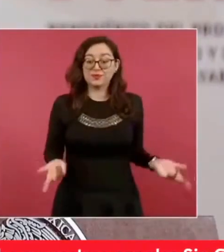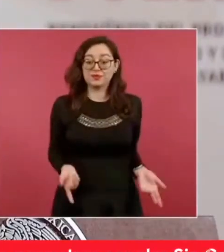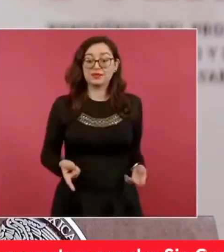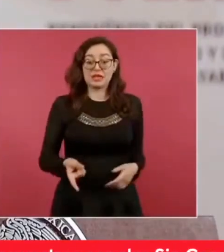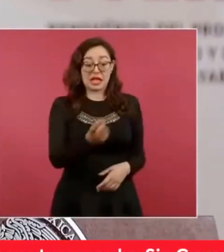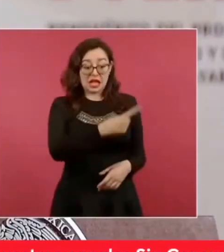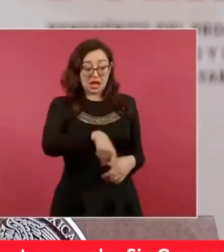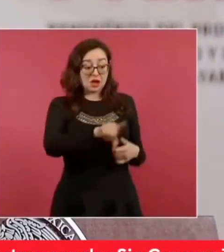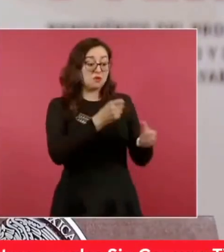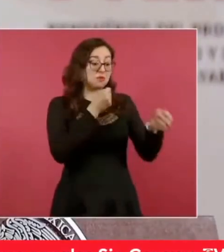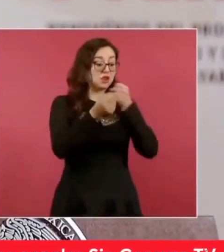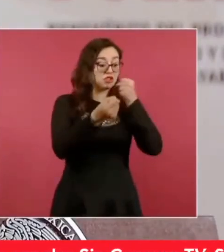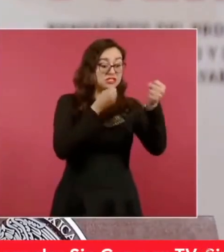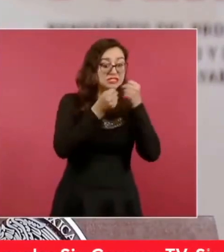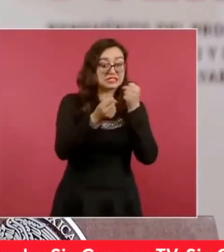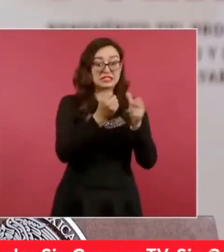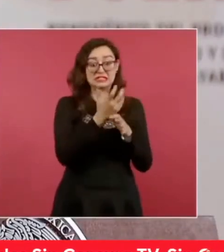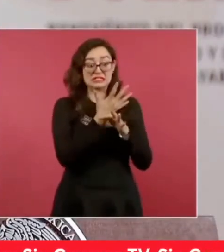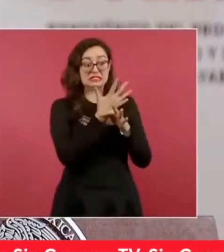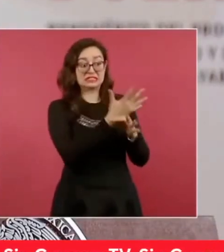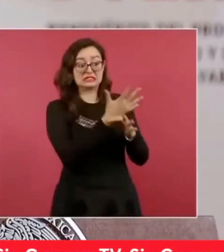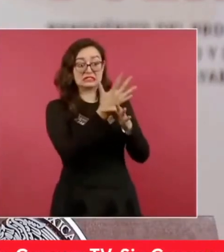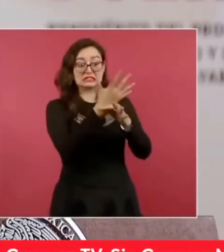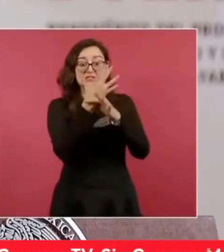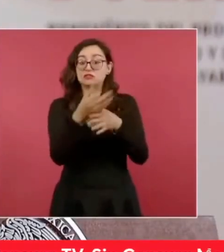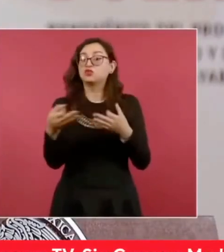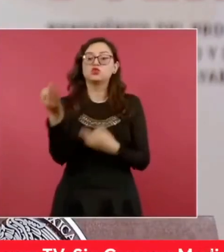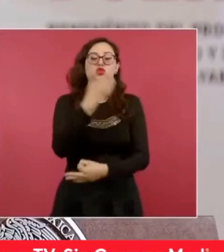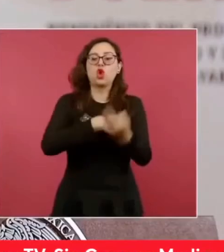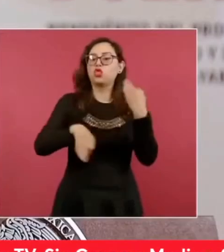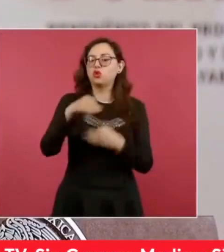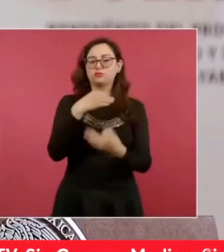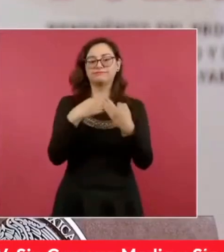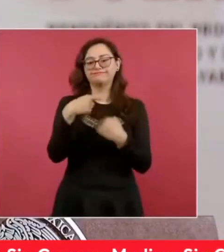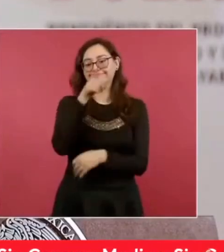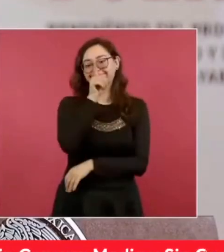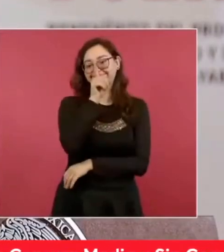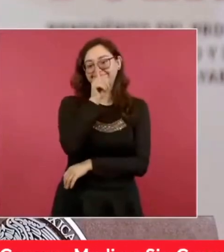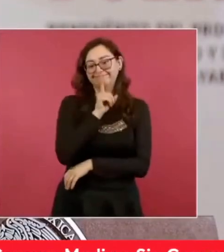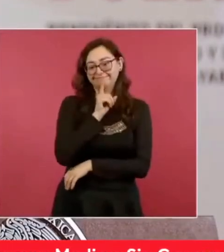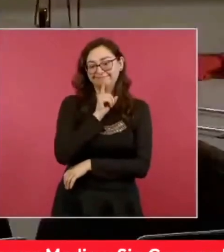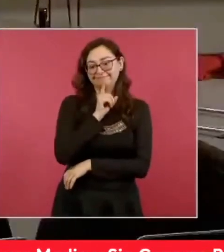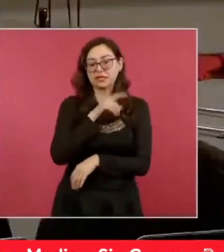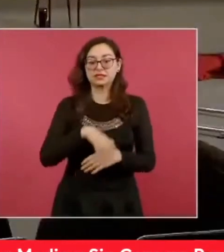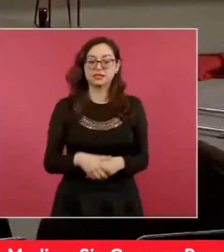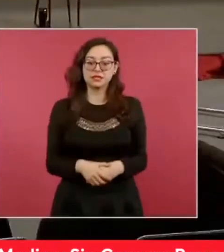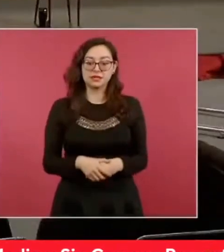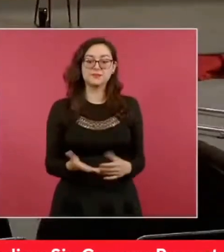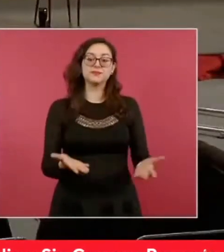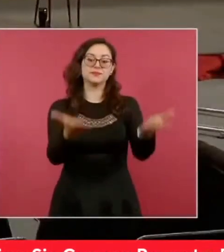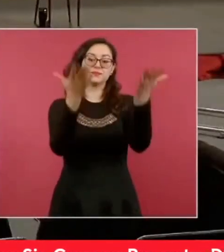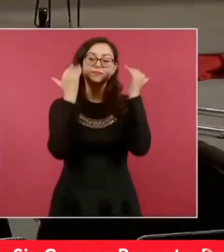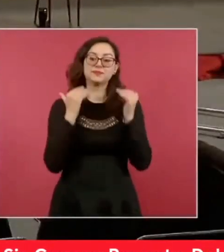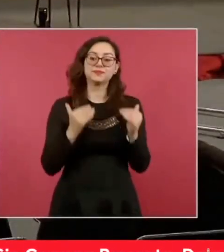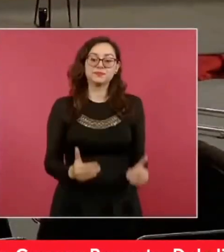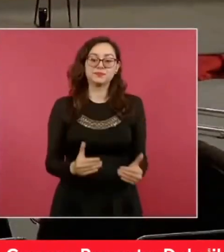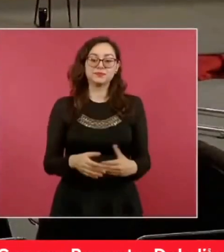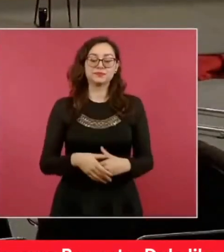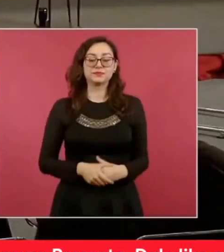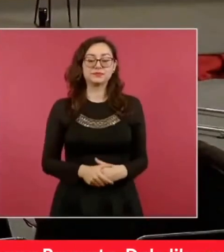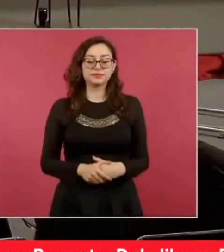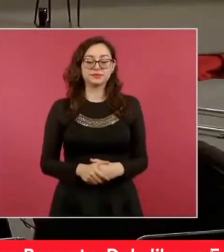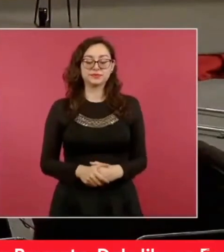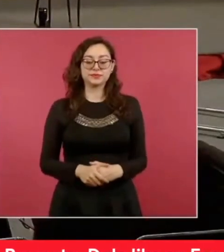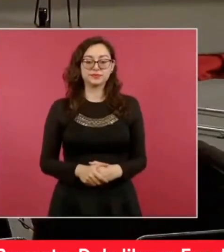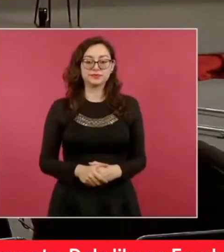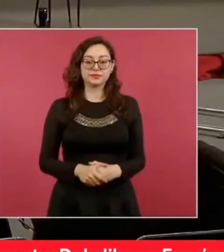sus dichos, son falsos. Y bueno, vamos con la siguiente,